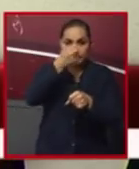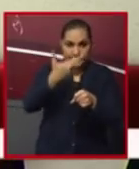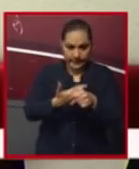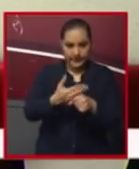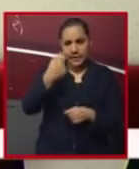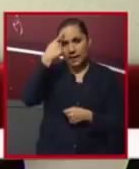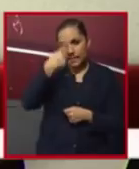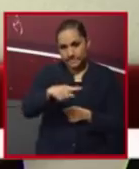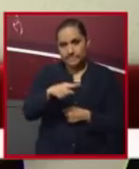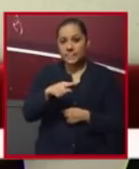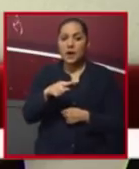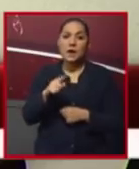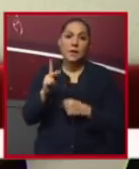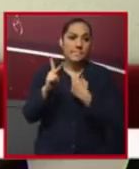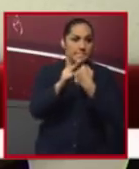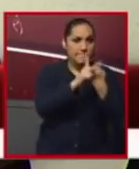Asuntos